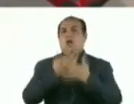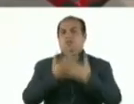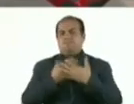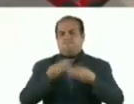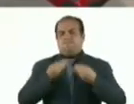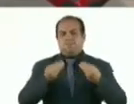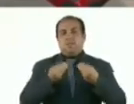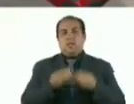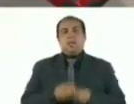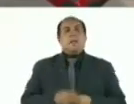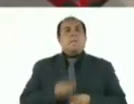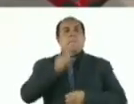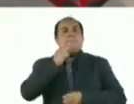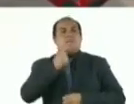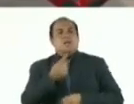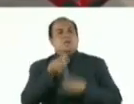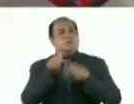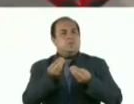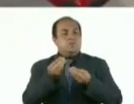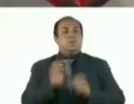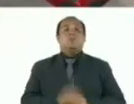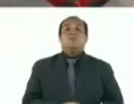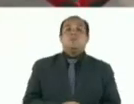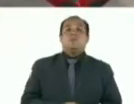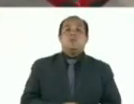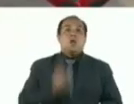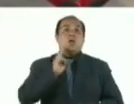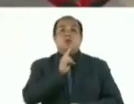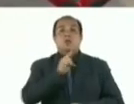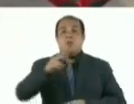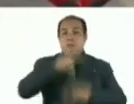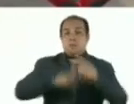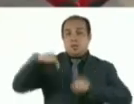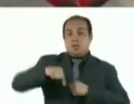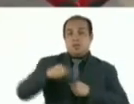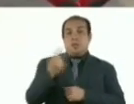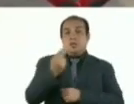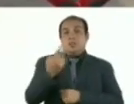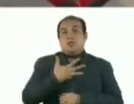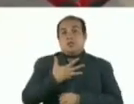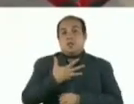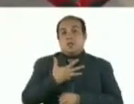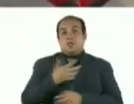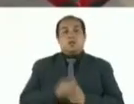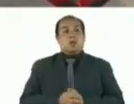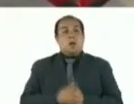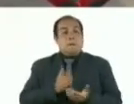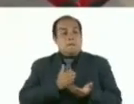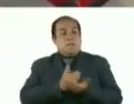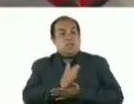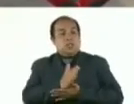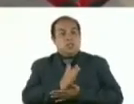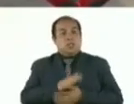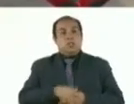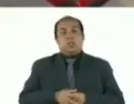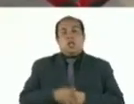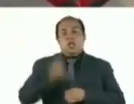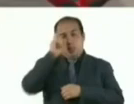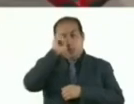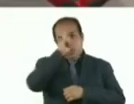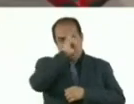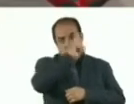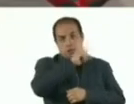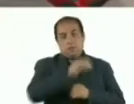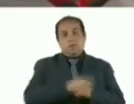mucha recuperación. La noticia de que para estar aquí tuvimos que haber ya sorteado la parte más complicada